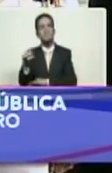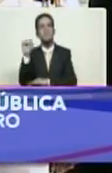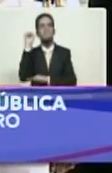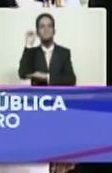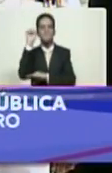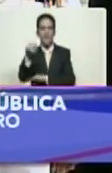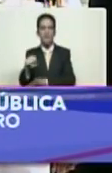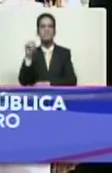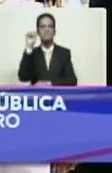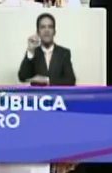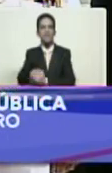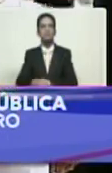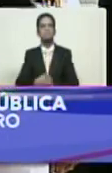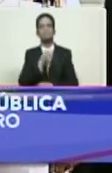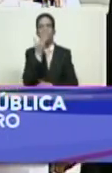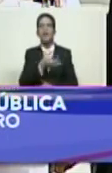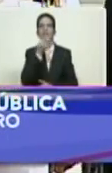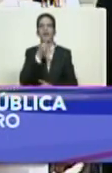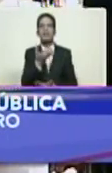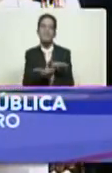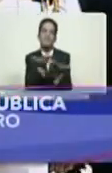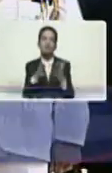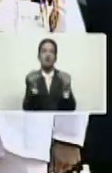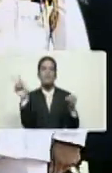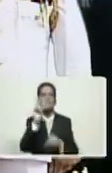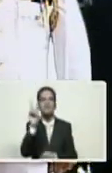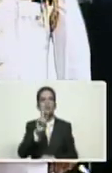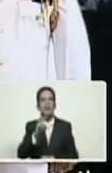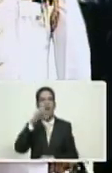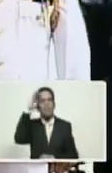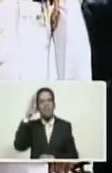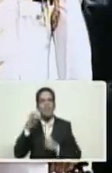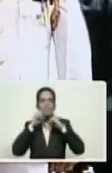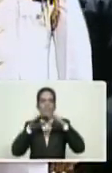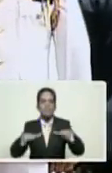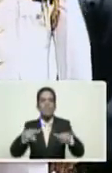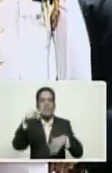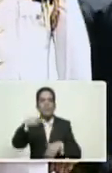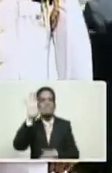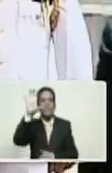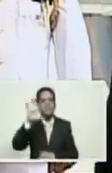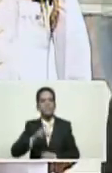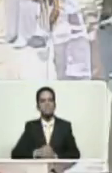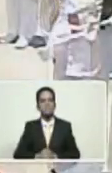venceremos, venceremos. Buenas tardes a toda Venezuela, que Dios bendiga a nuestra patria.